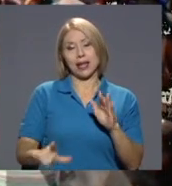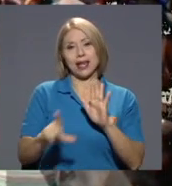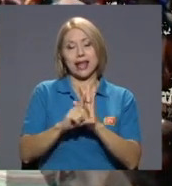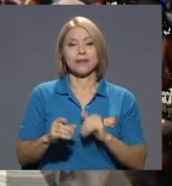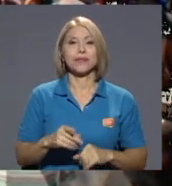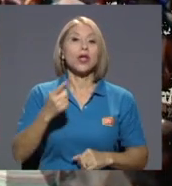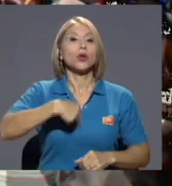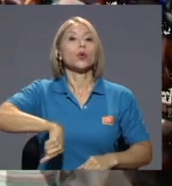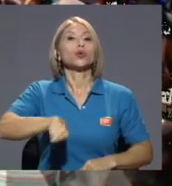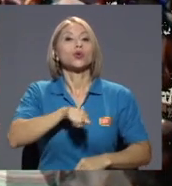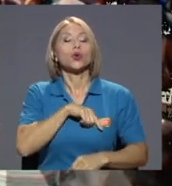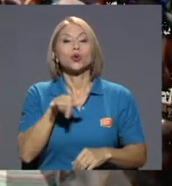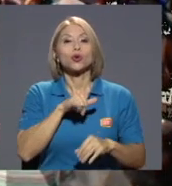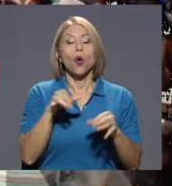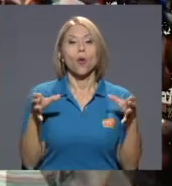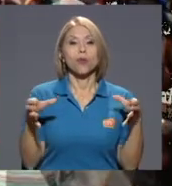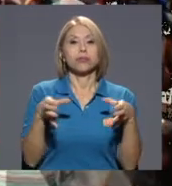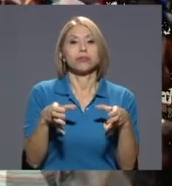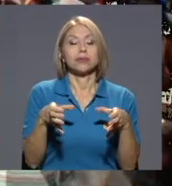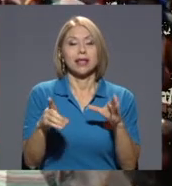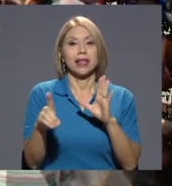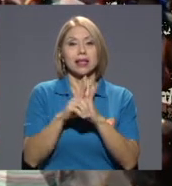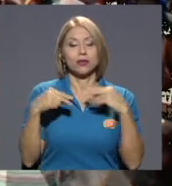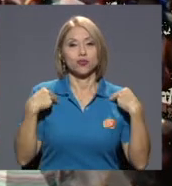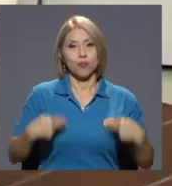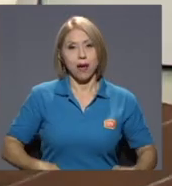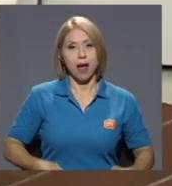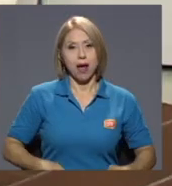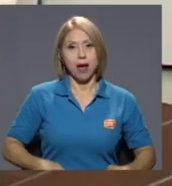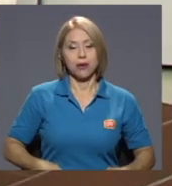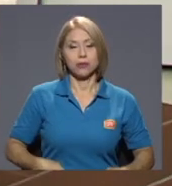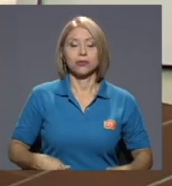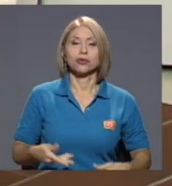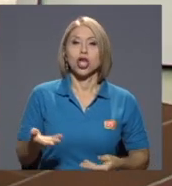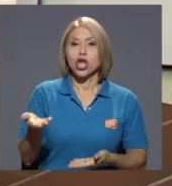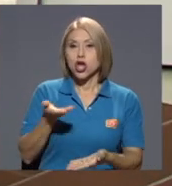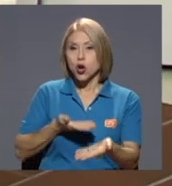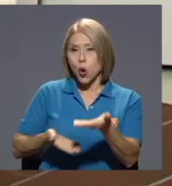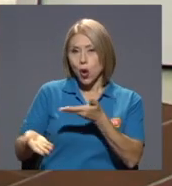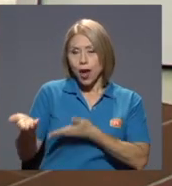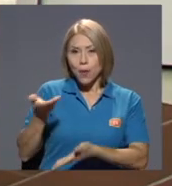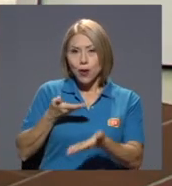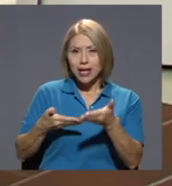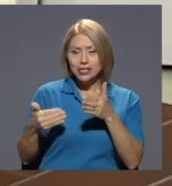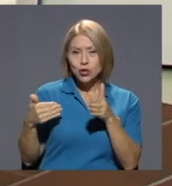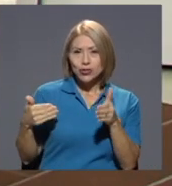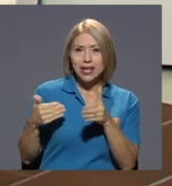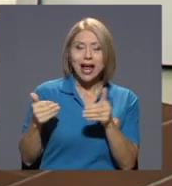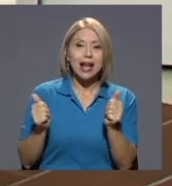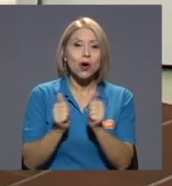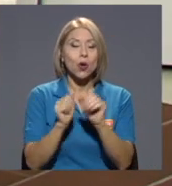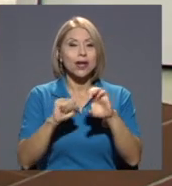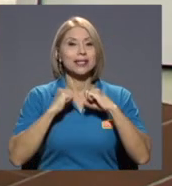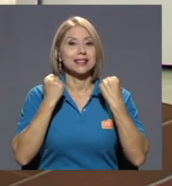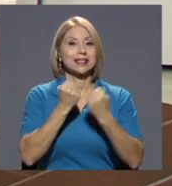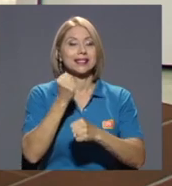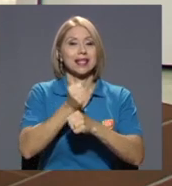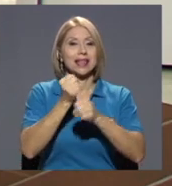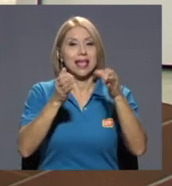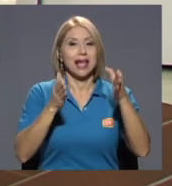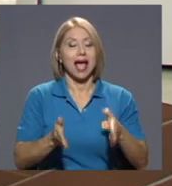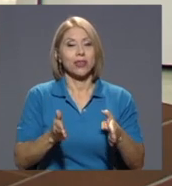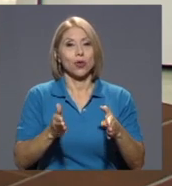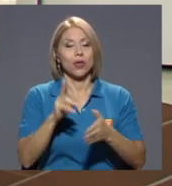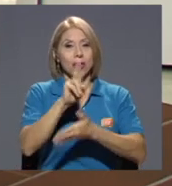como organismo de derechos humanos en colaboración muy cercana y de lleno con el sindicato de la universidad costa rica de